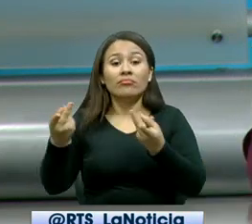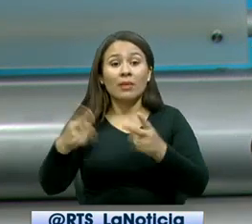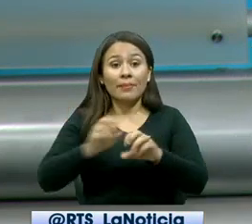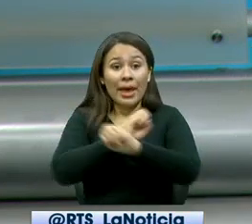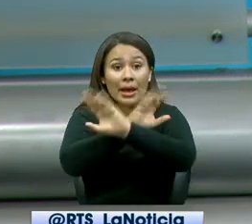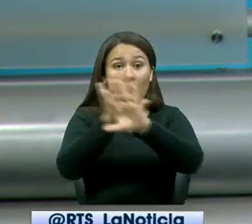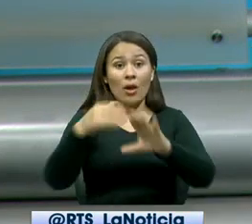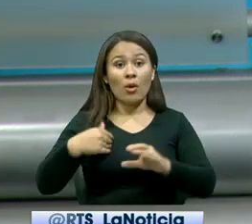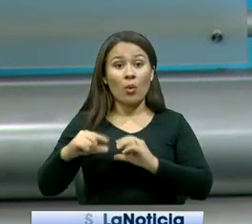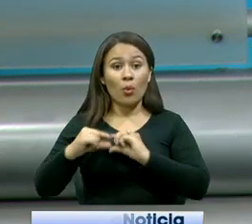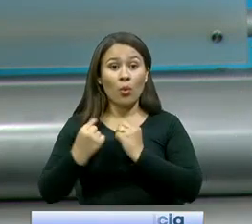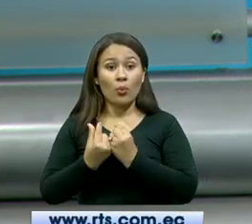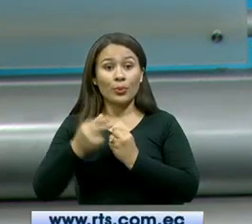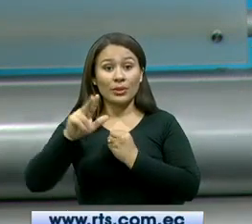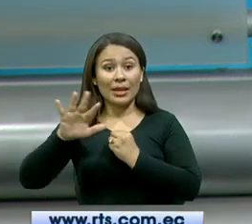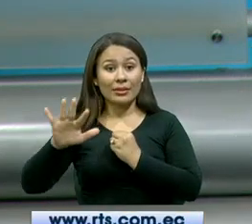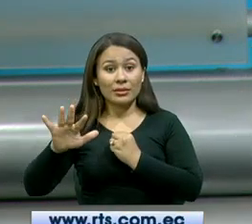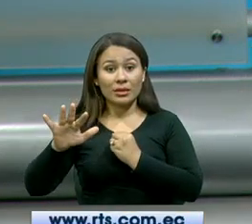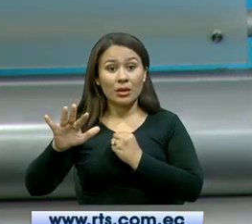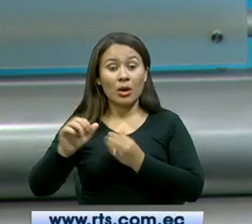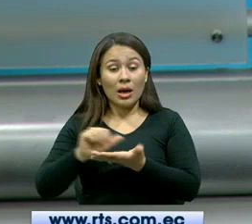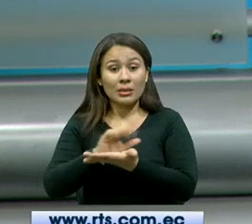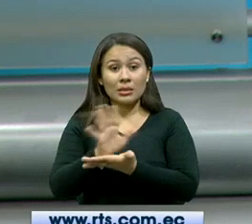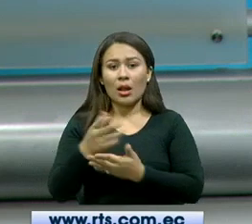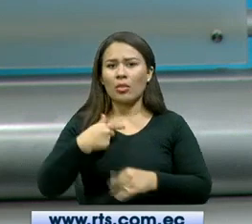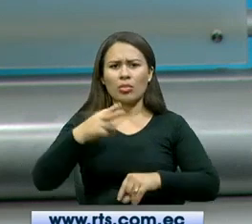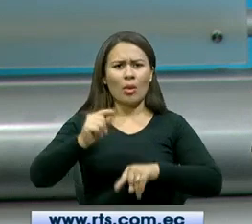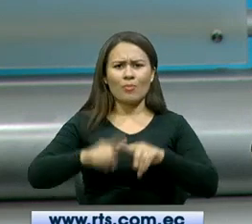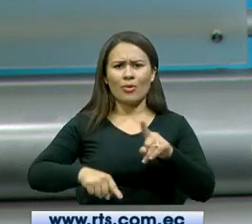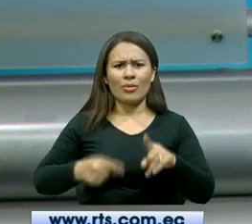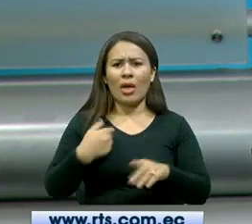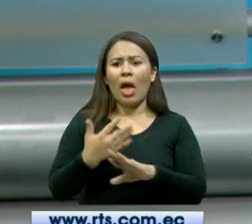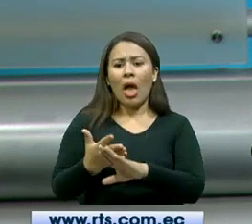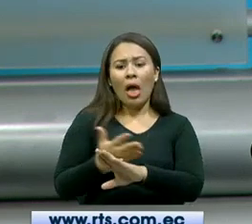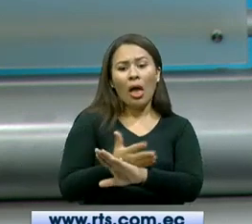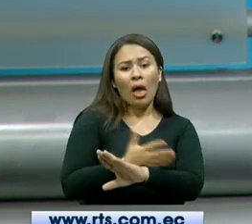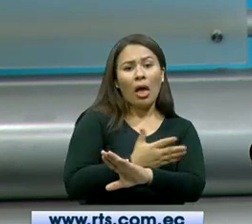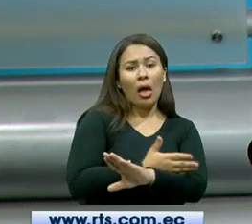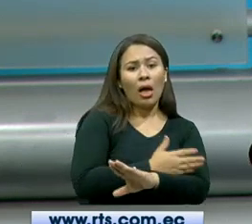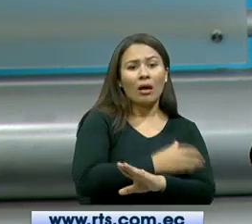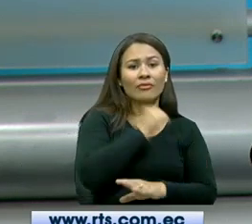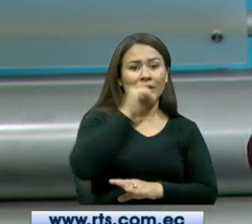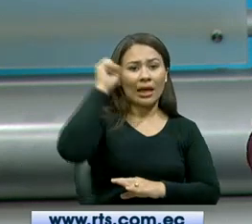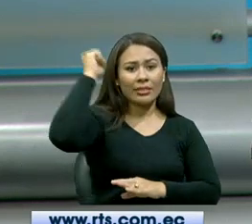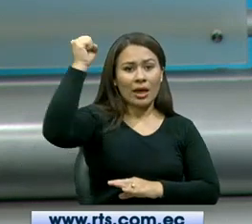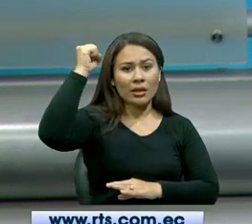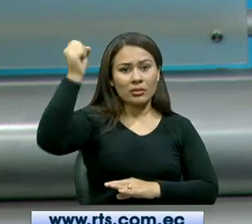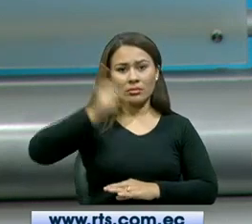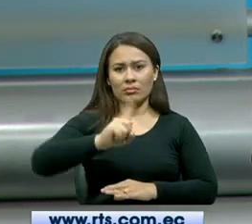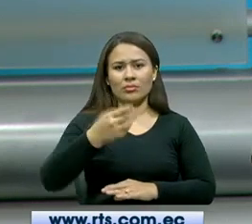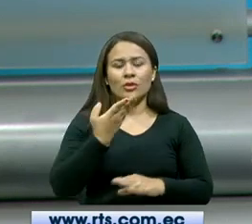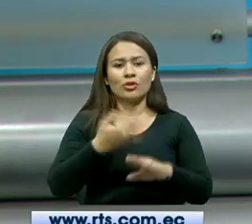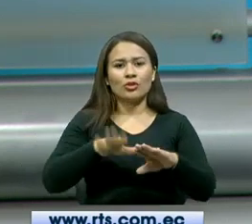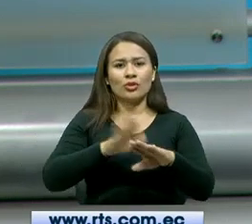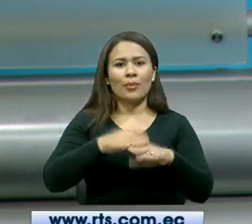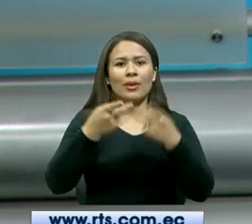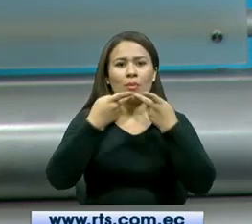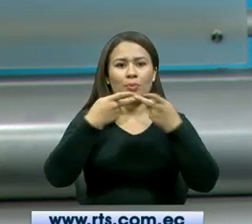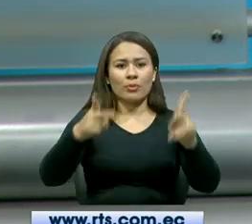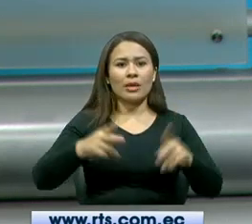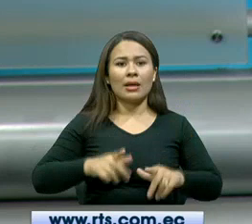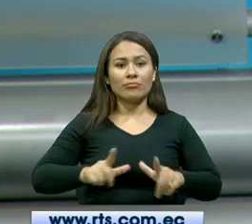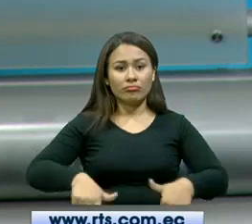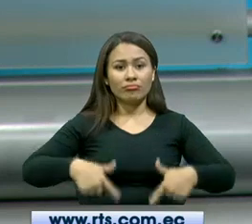que la bancada de Alianza País en la Asamblea no permitirá un retroceso en los derechos, esto en referencia al anuncio del presidente Lenín